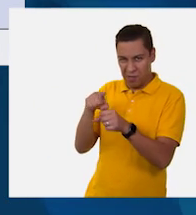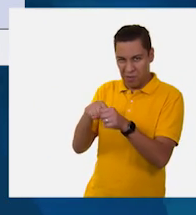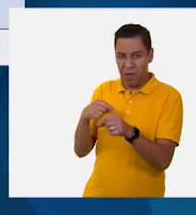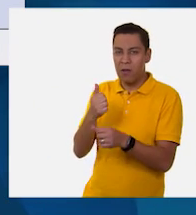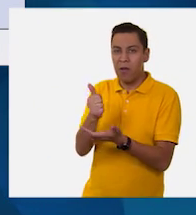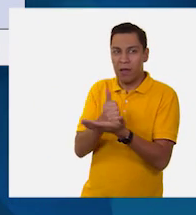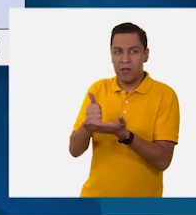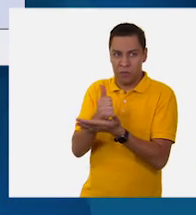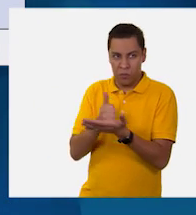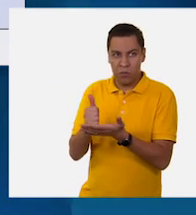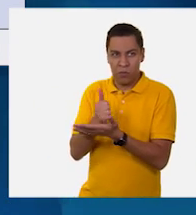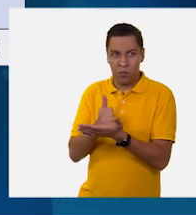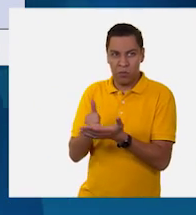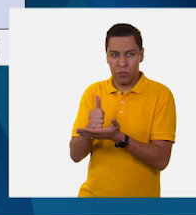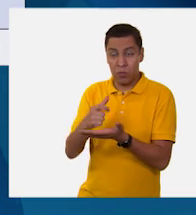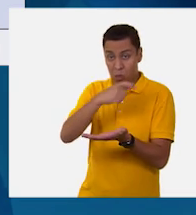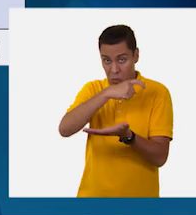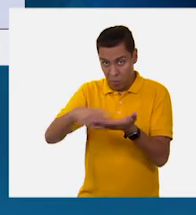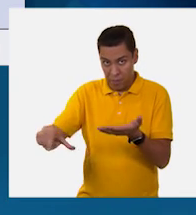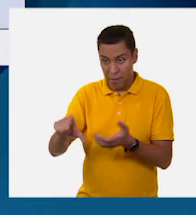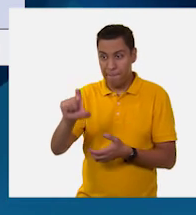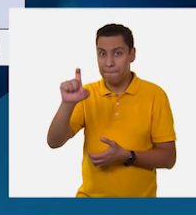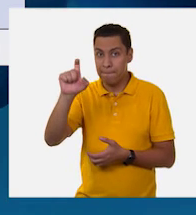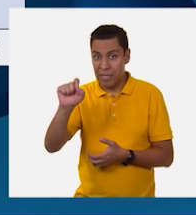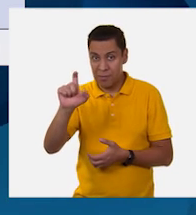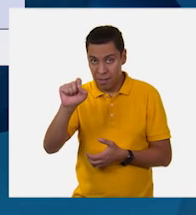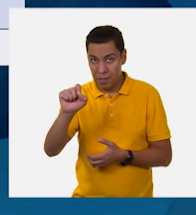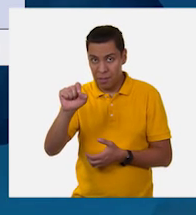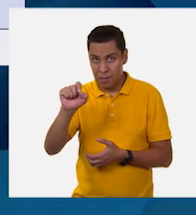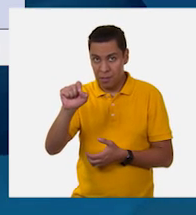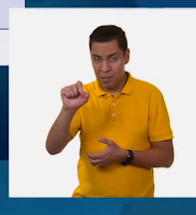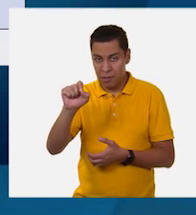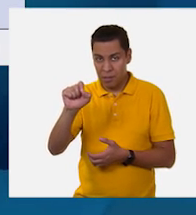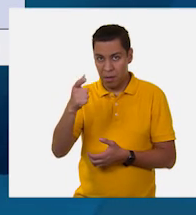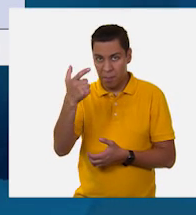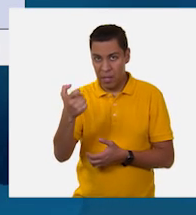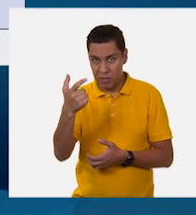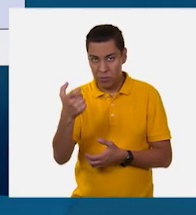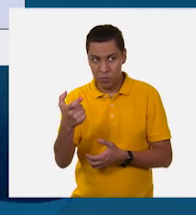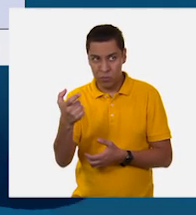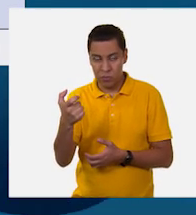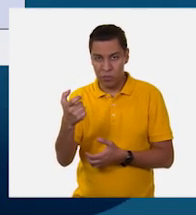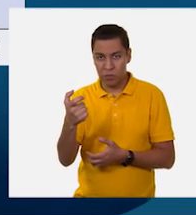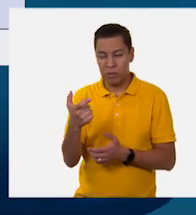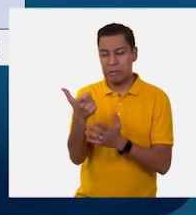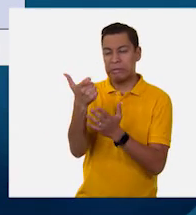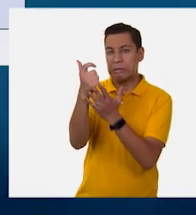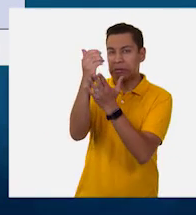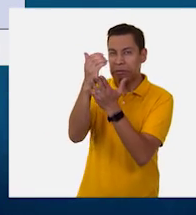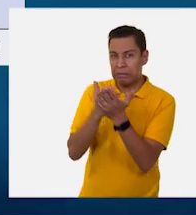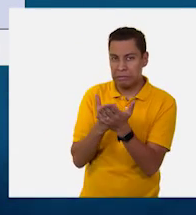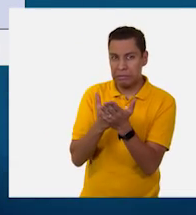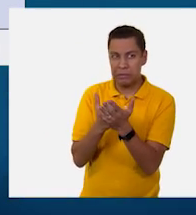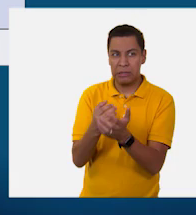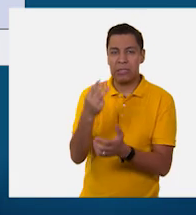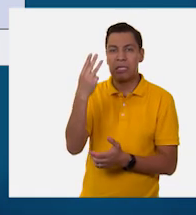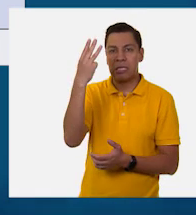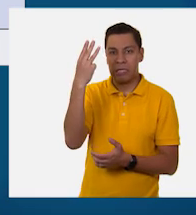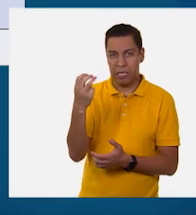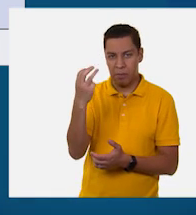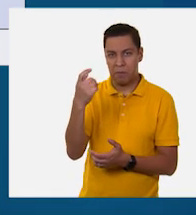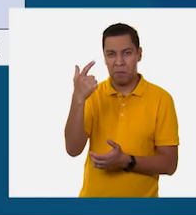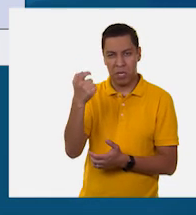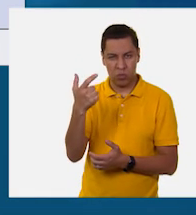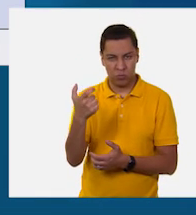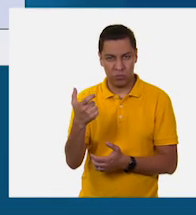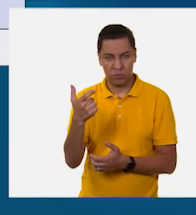3 pesos por cada 20 pesos de compra. 6 pesos por 40 pesos de compra. 9 pesos por cada